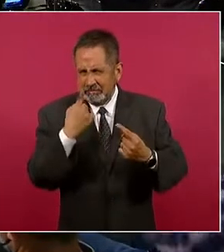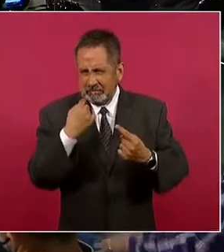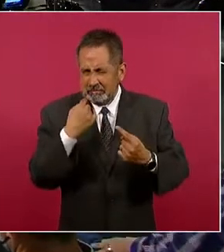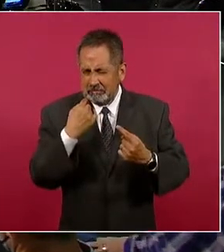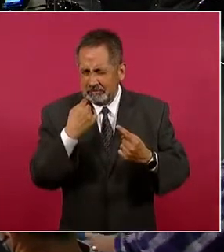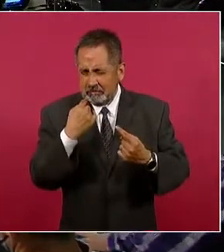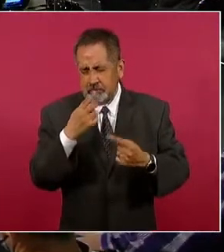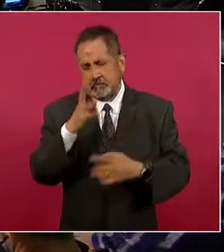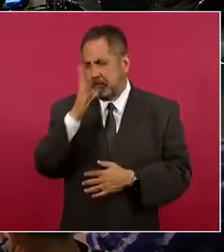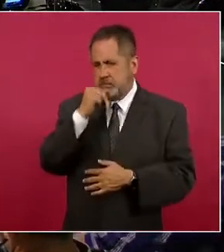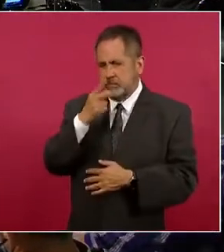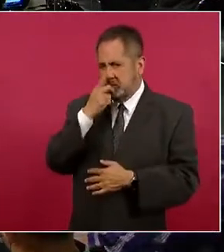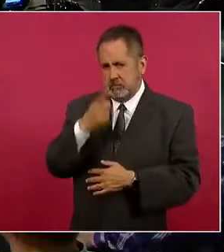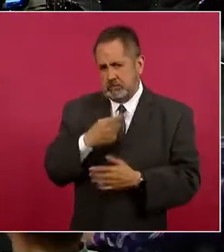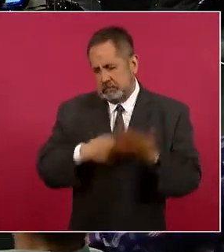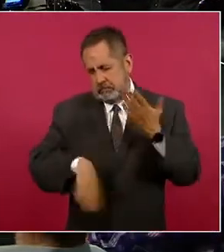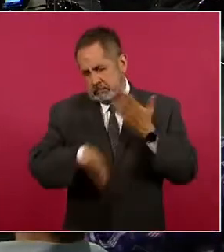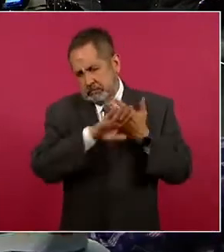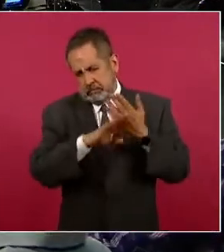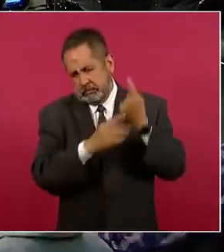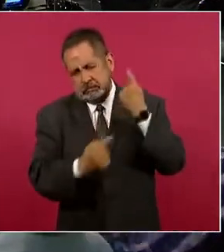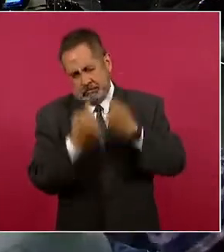repetir.